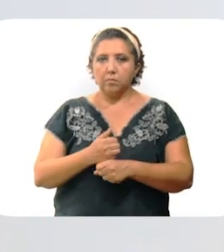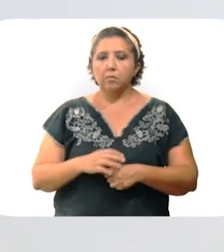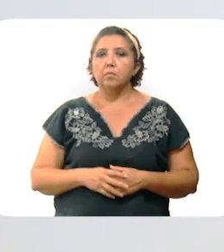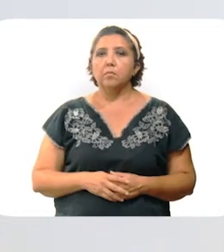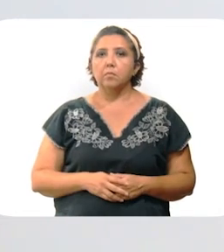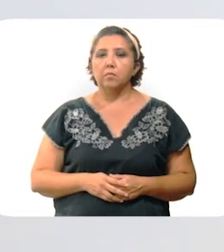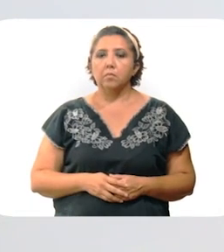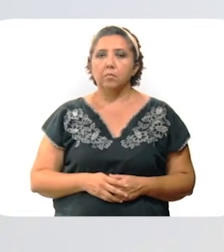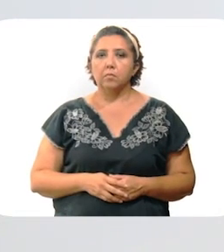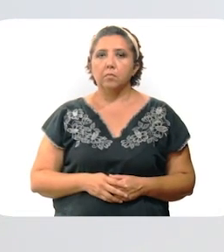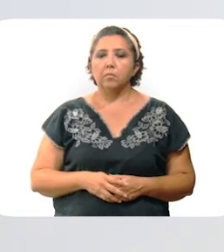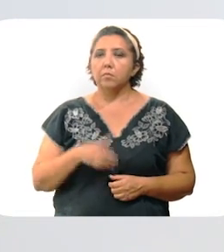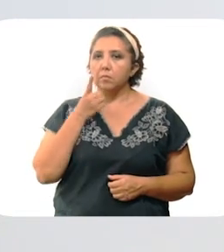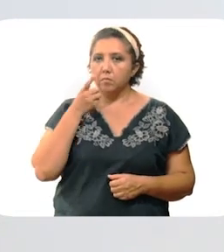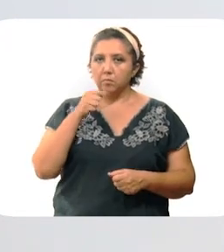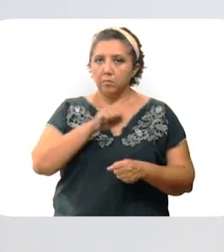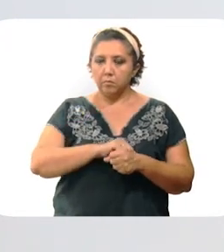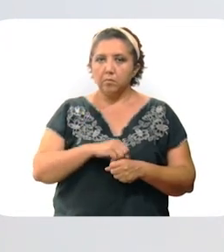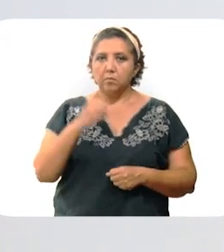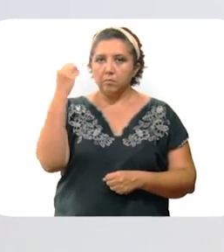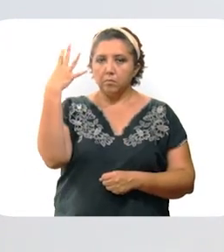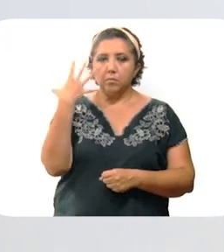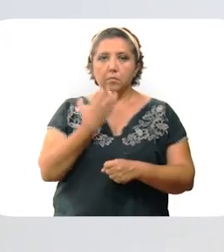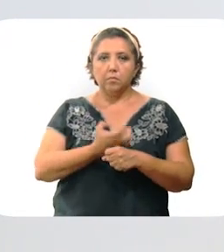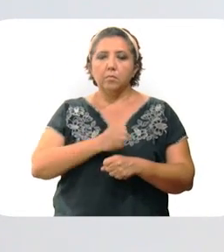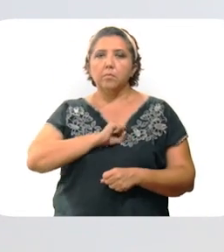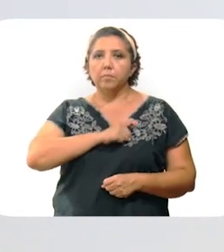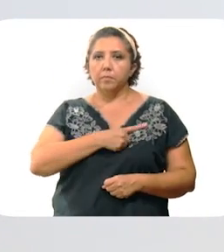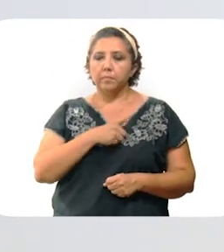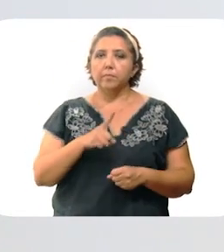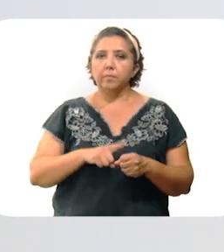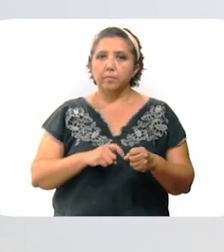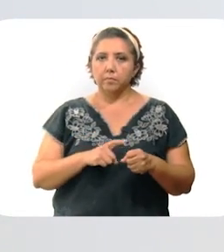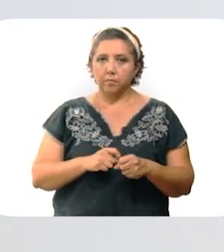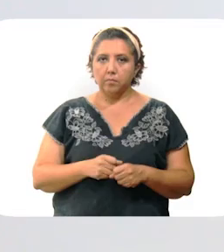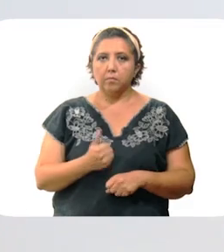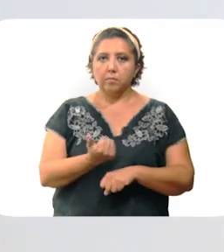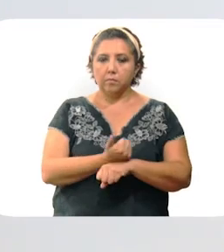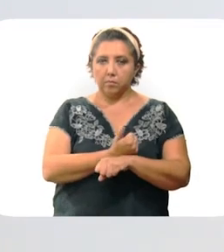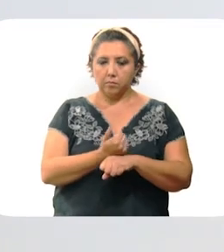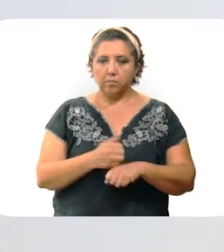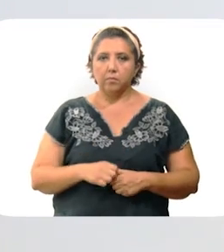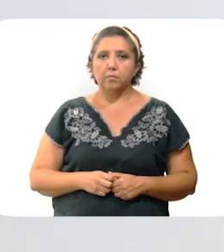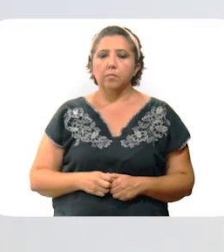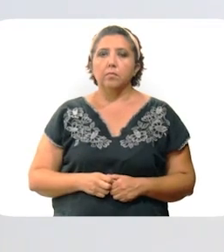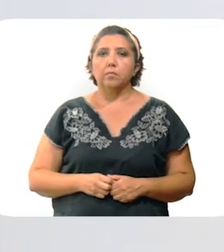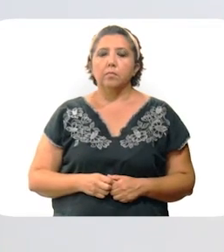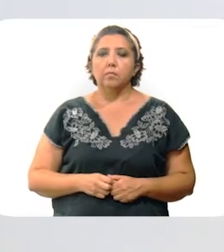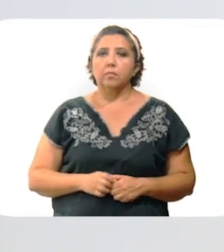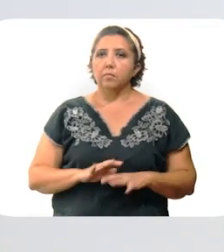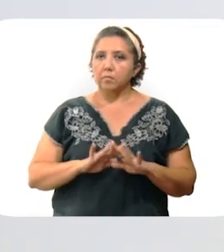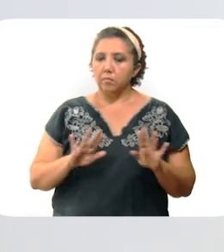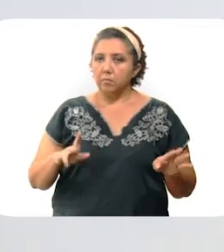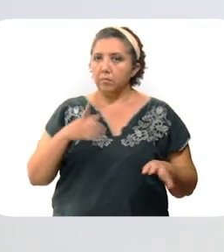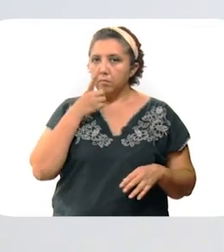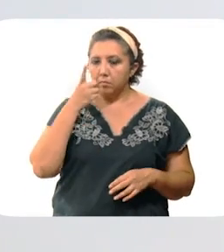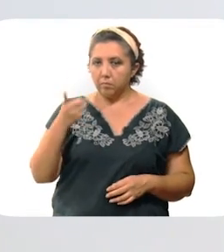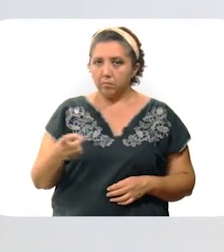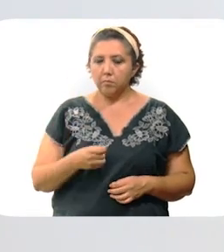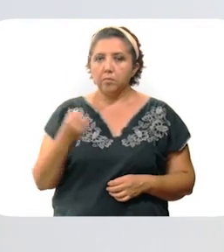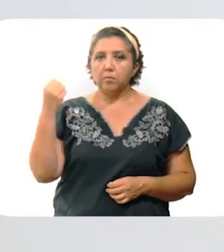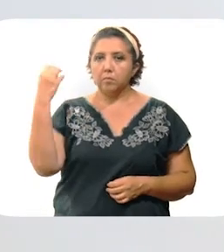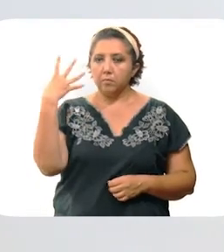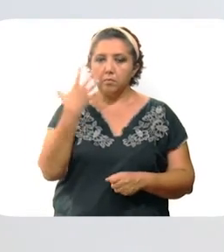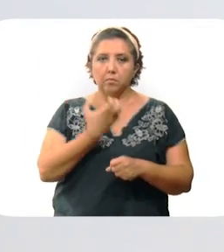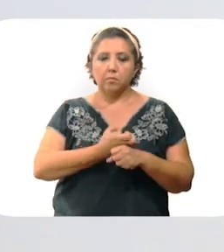años. Los indicadores semanales del semáforo estatal de salud marcan color amarillo. Como se ha informado,